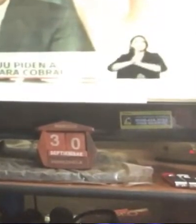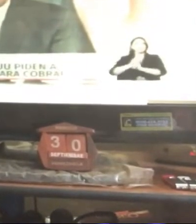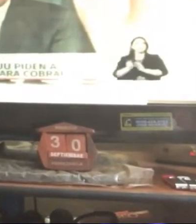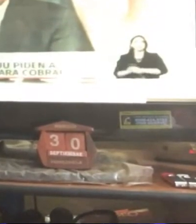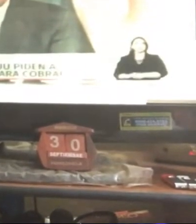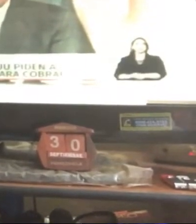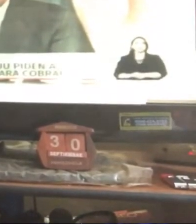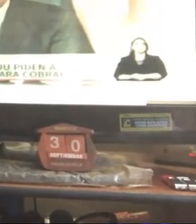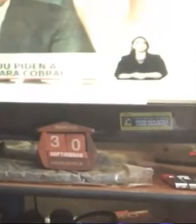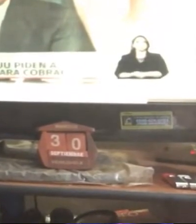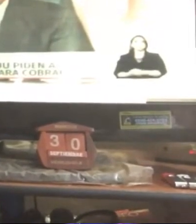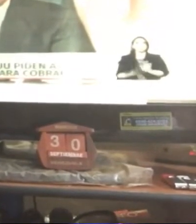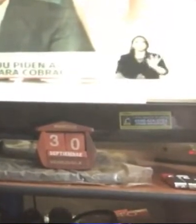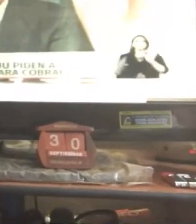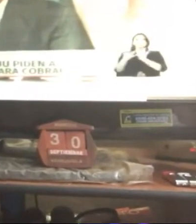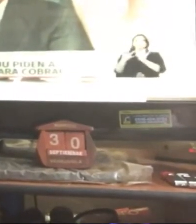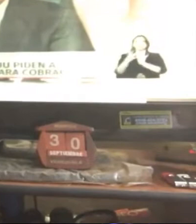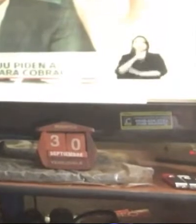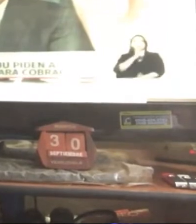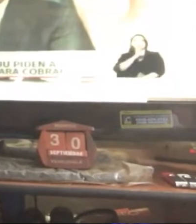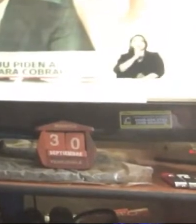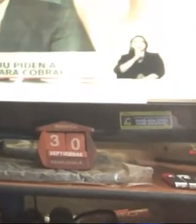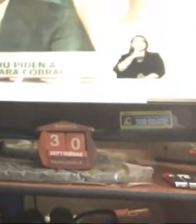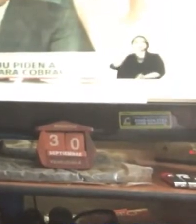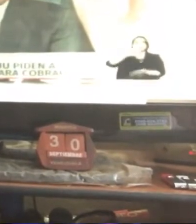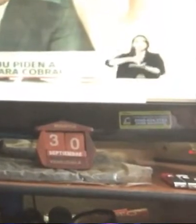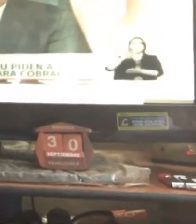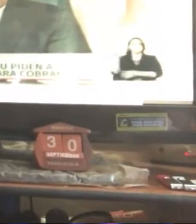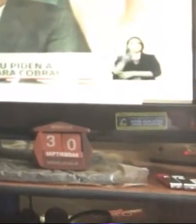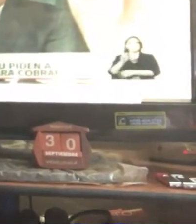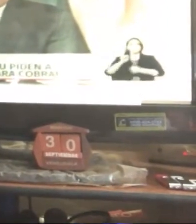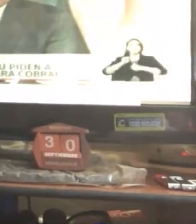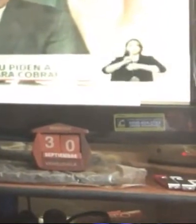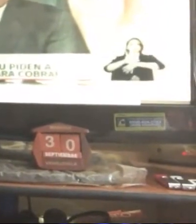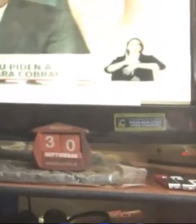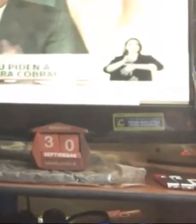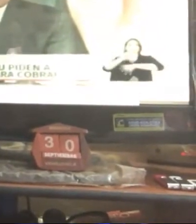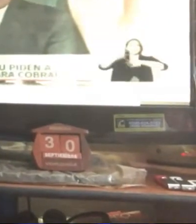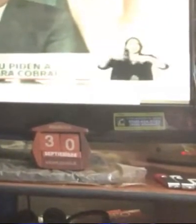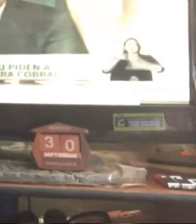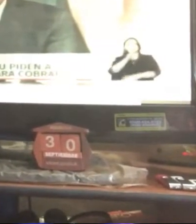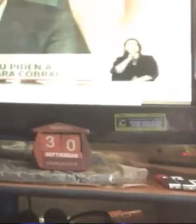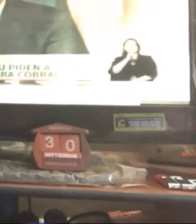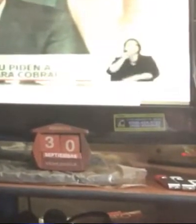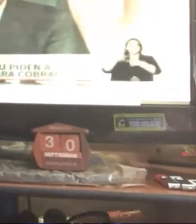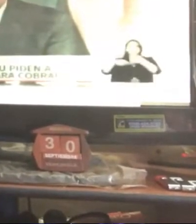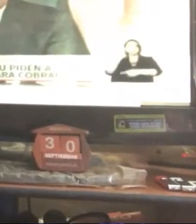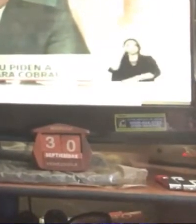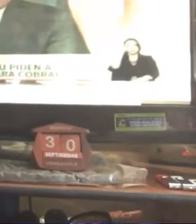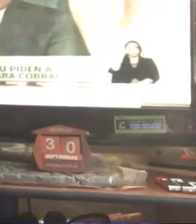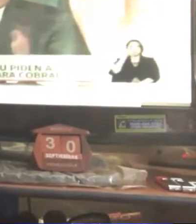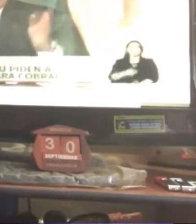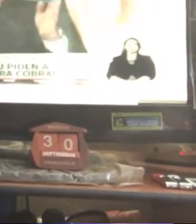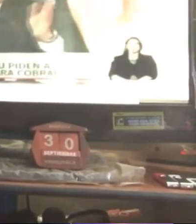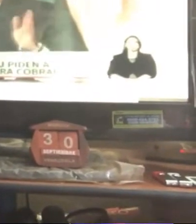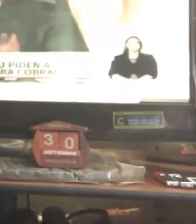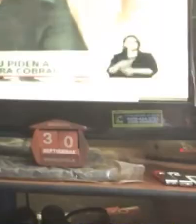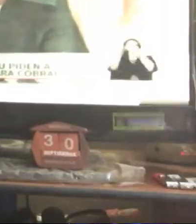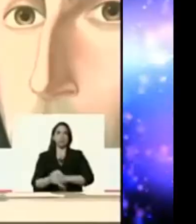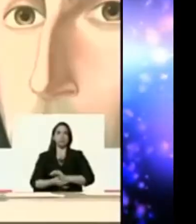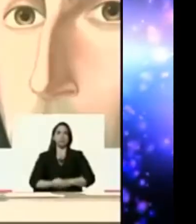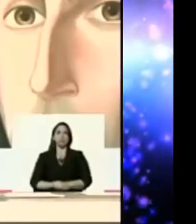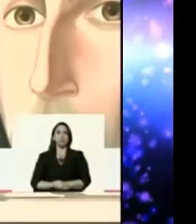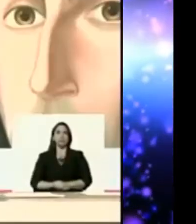internacionales. Importantísimo. Sigamos viendo entonces las declaraciones del presidente Nicolás Maduro en materia económica sobre el país.